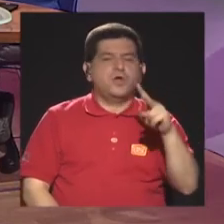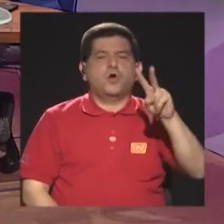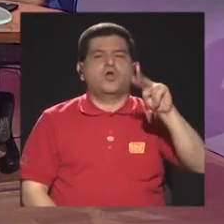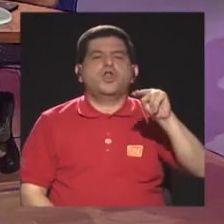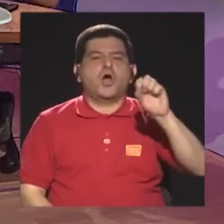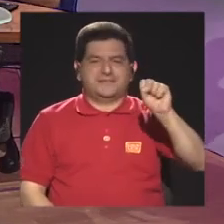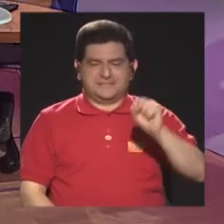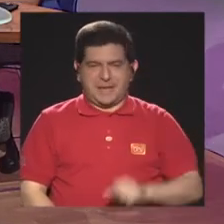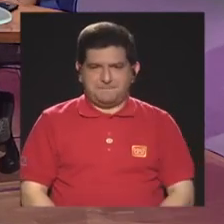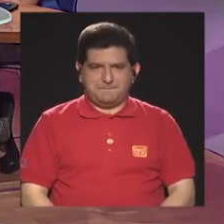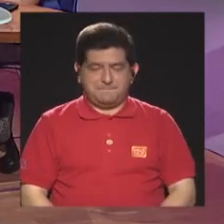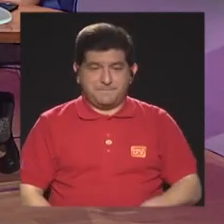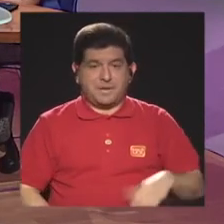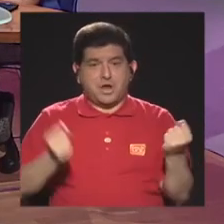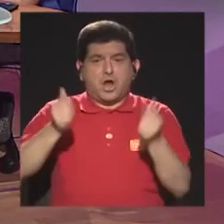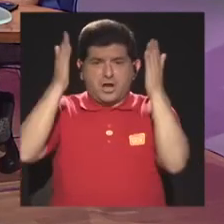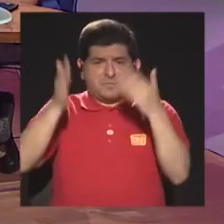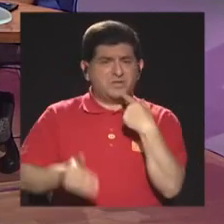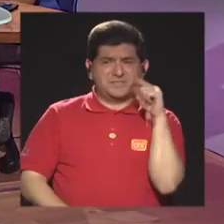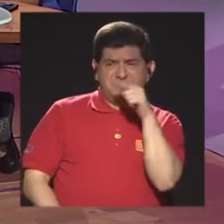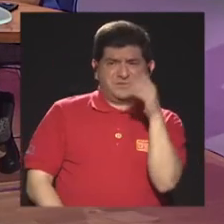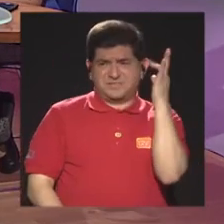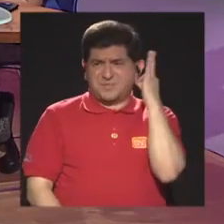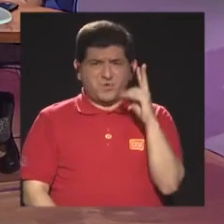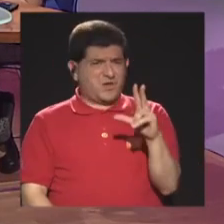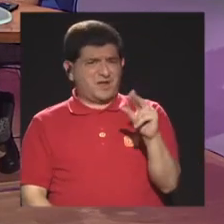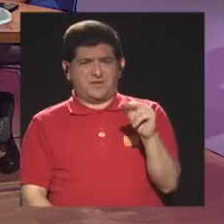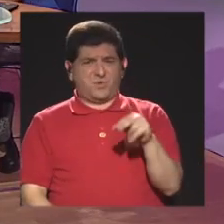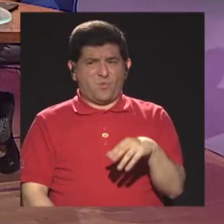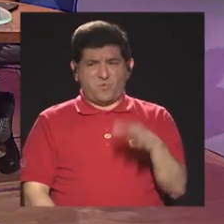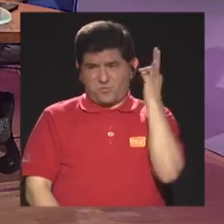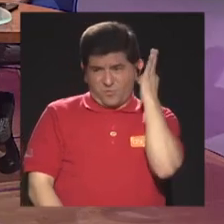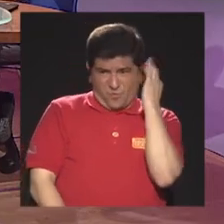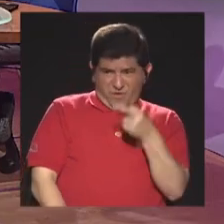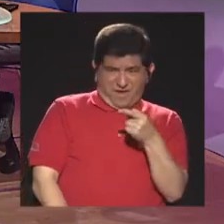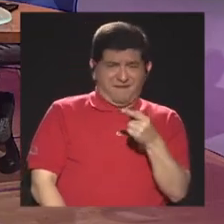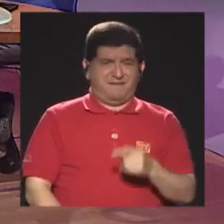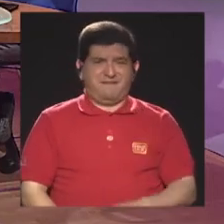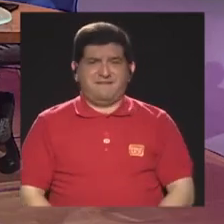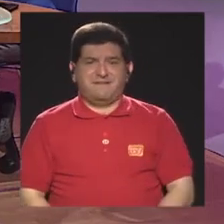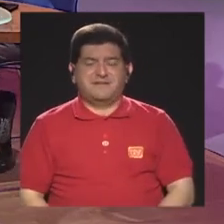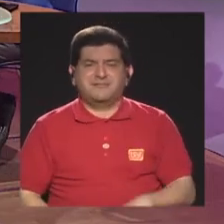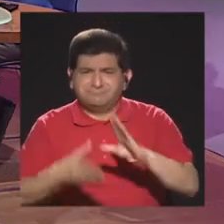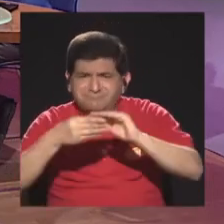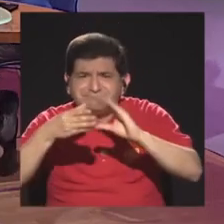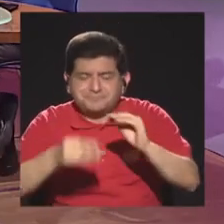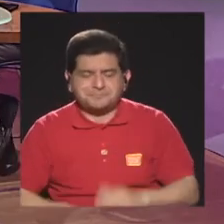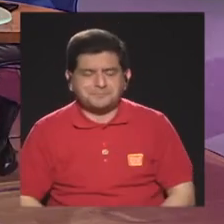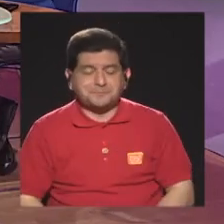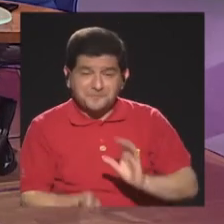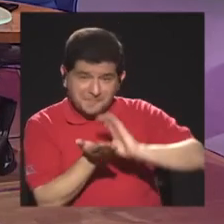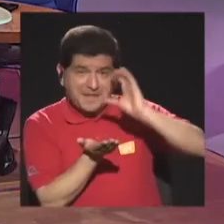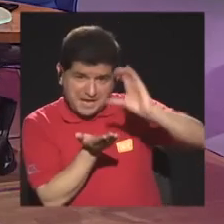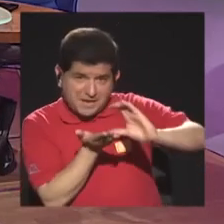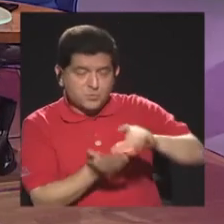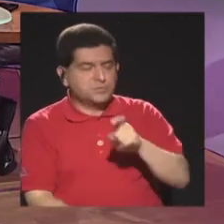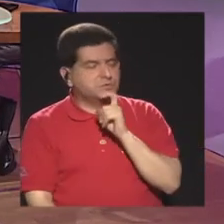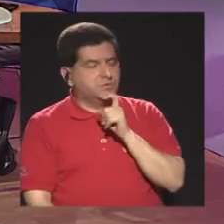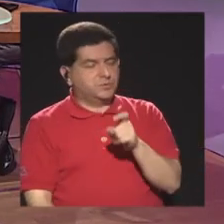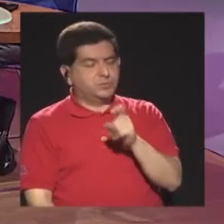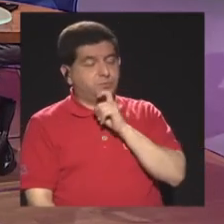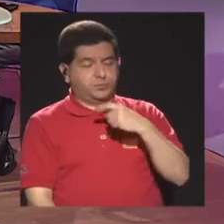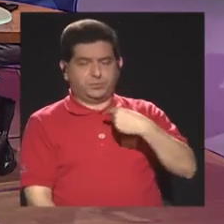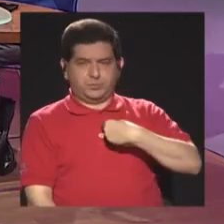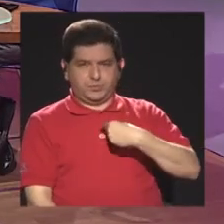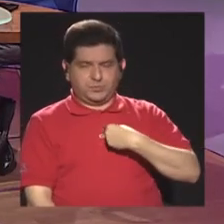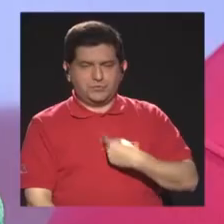iniciaba ahí, los traileros decían con esa no. Correcto. Porque es mujer. Cuéntenos un poco eso. Bueno, a lo que fue el curso fue muy difícil. A mí me